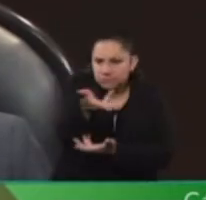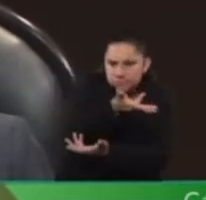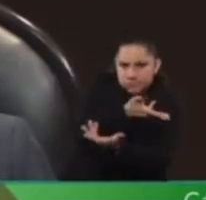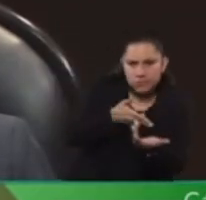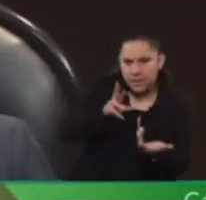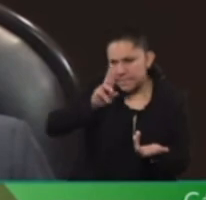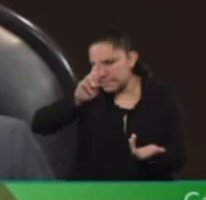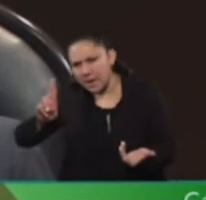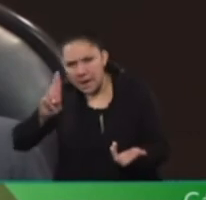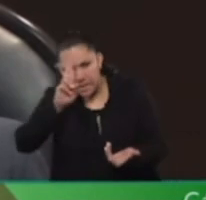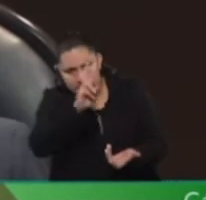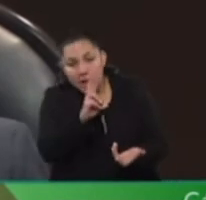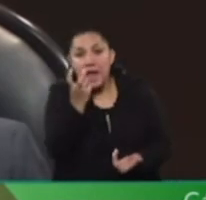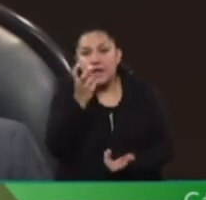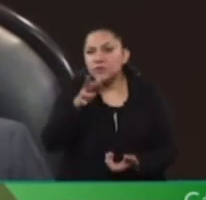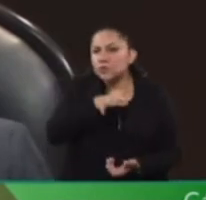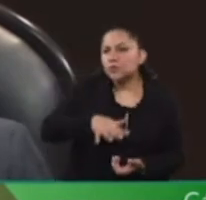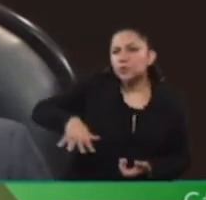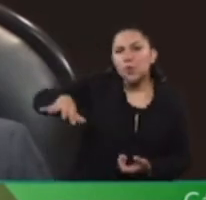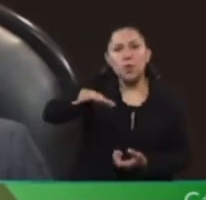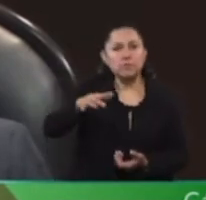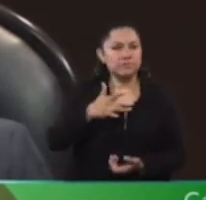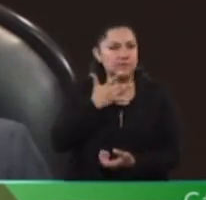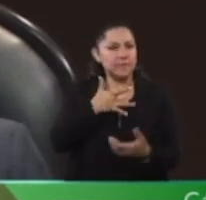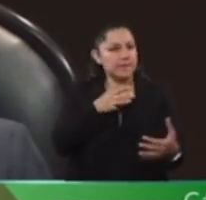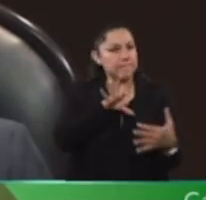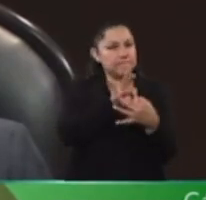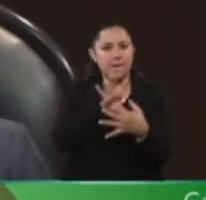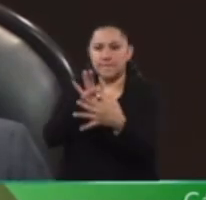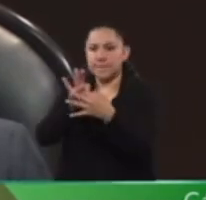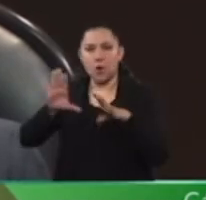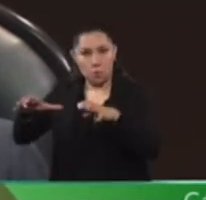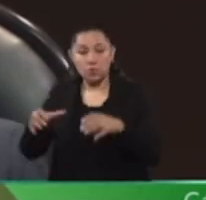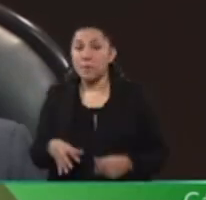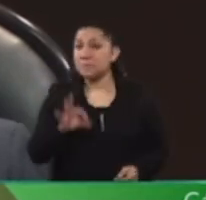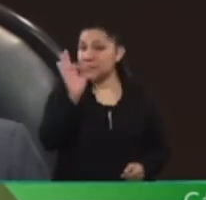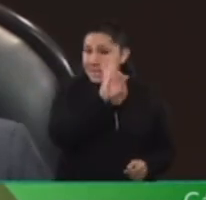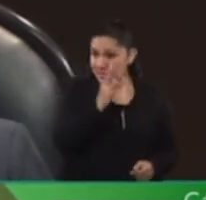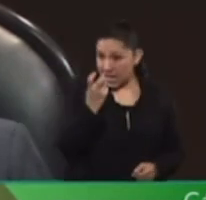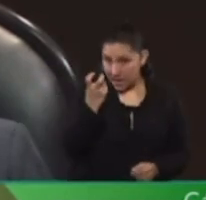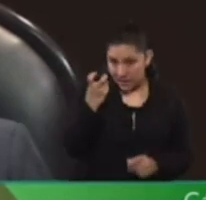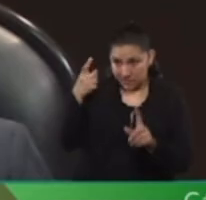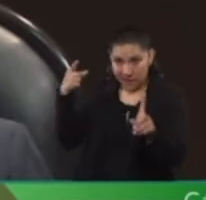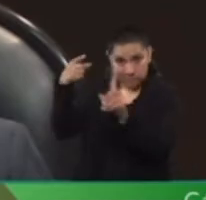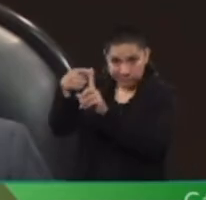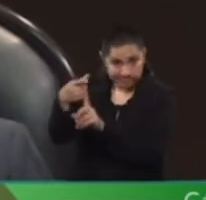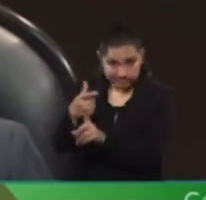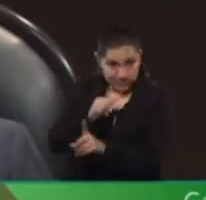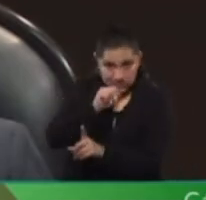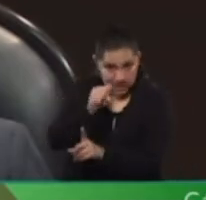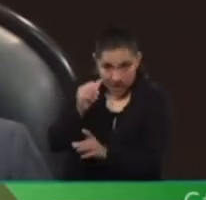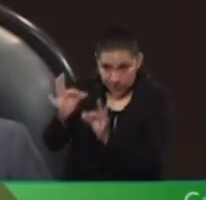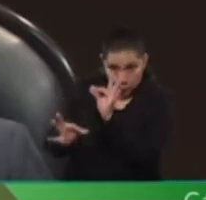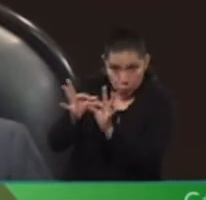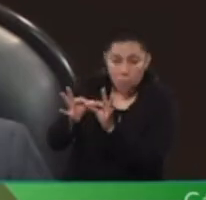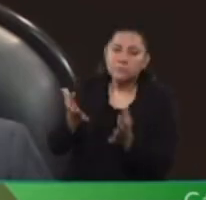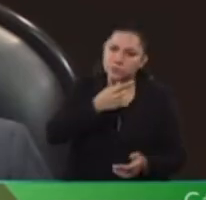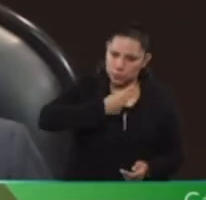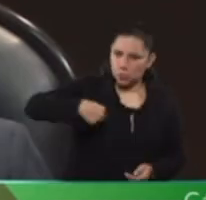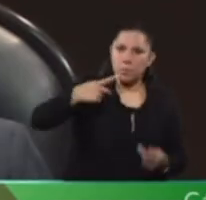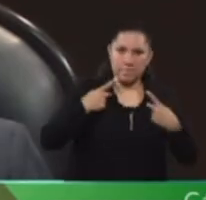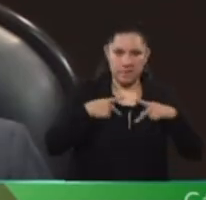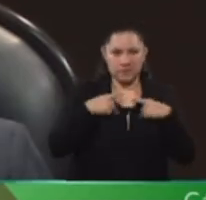un entorno de comunidad. Si no tenemos resuelto esto, la descomposición social se hace presente y es parte de nuestro día a día.